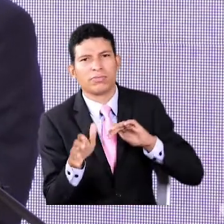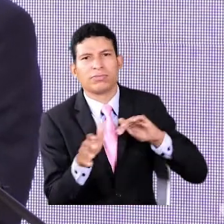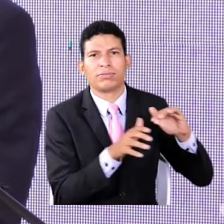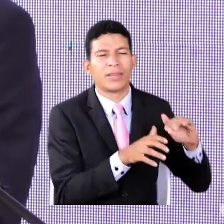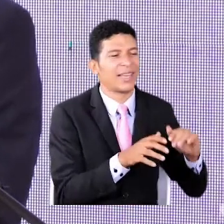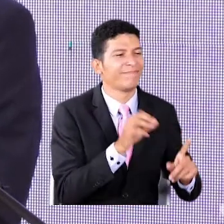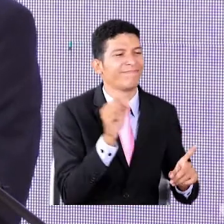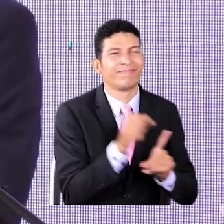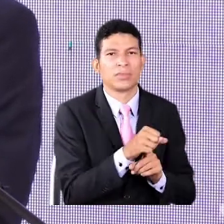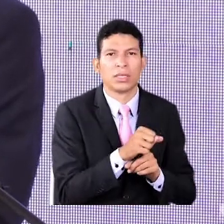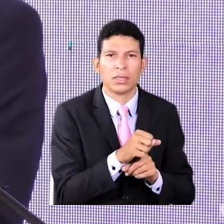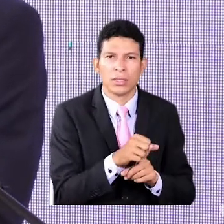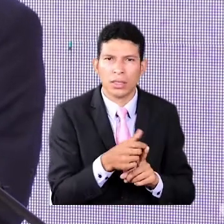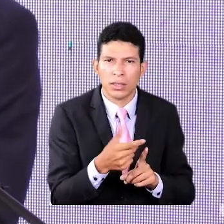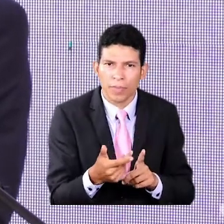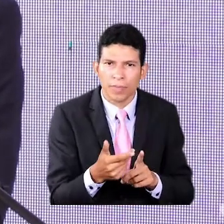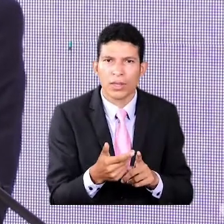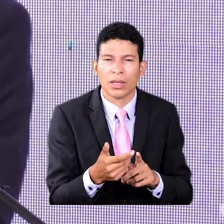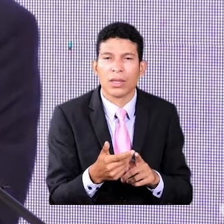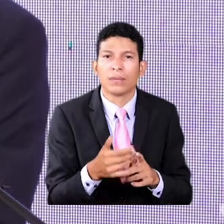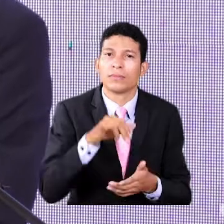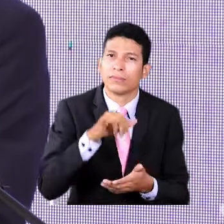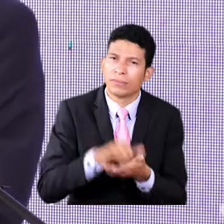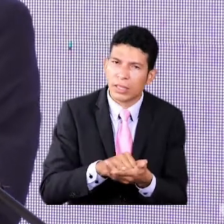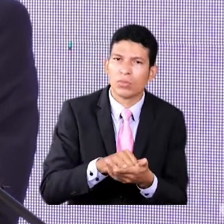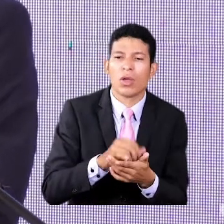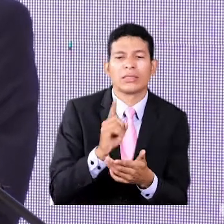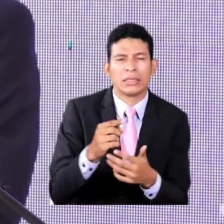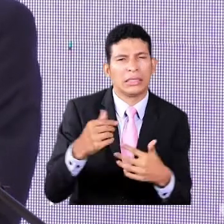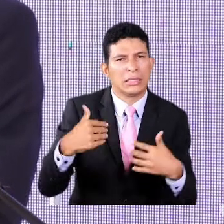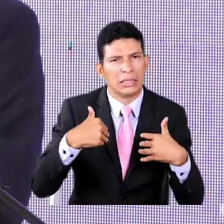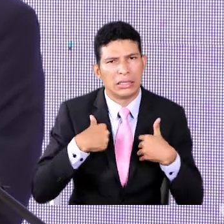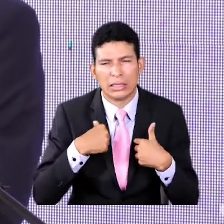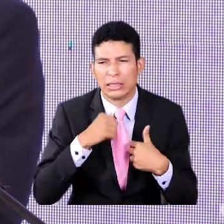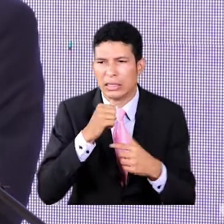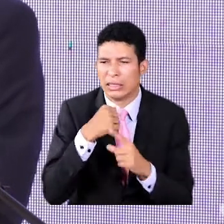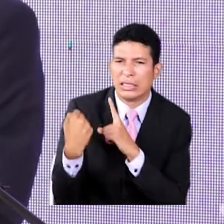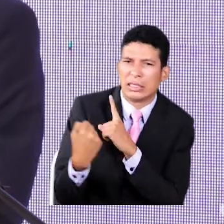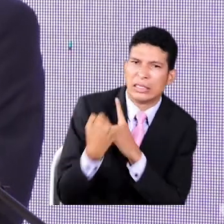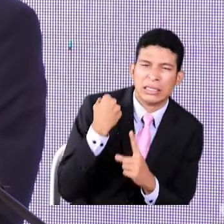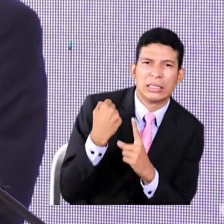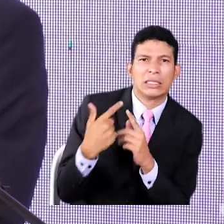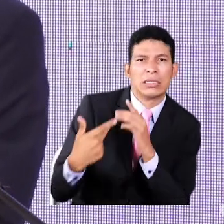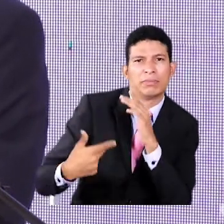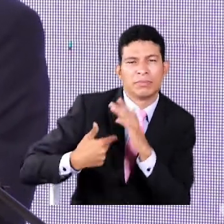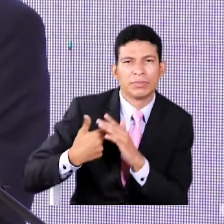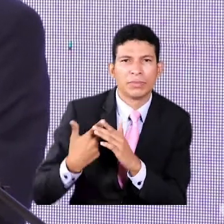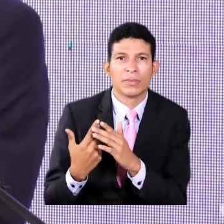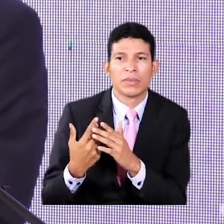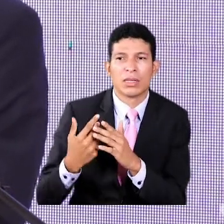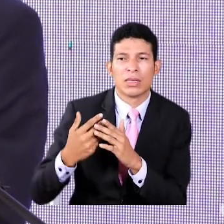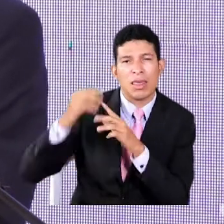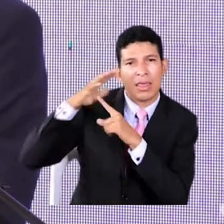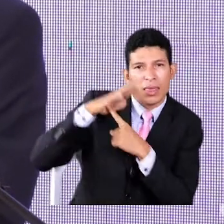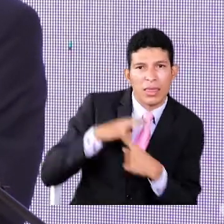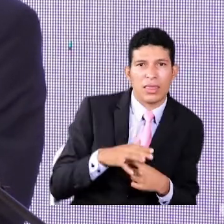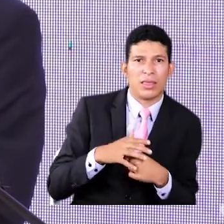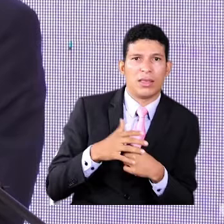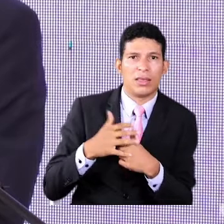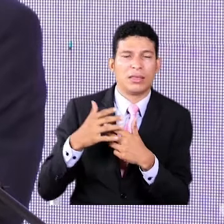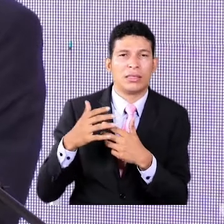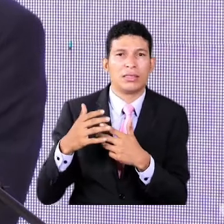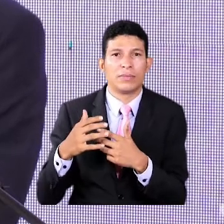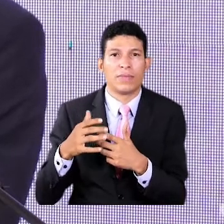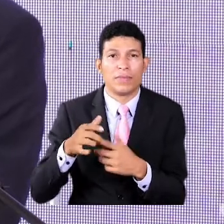tramitadas por esto mismo han sufrido agresiones persecución y estigmatización la